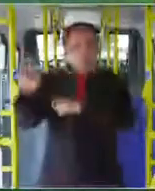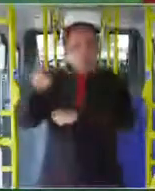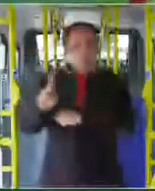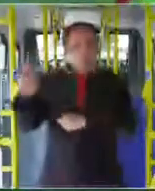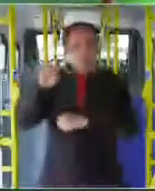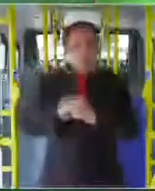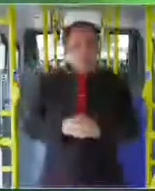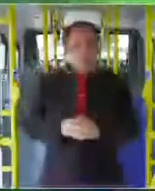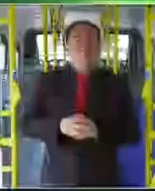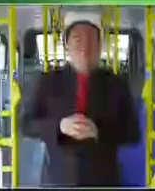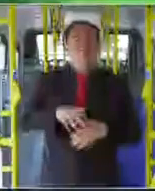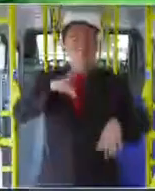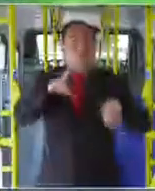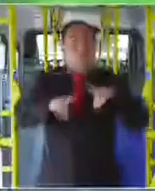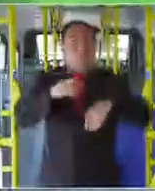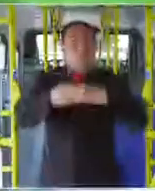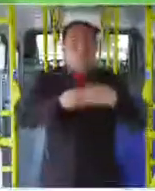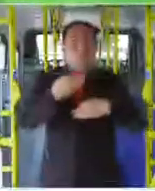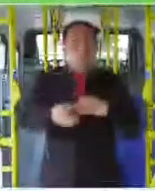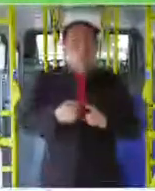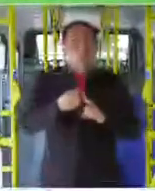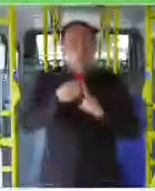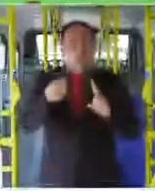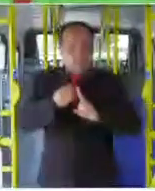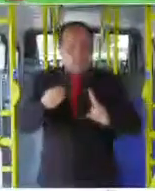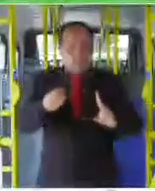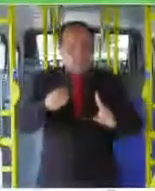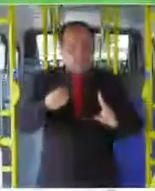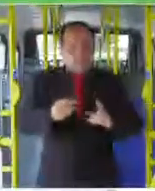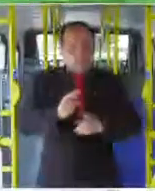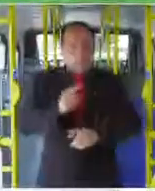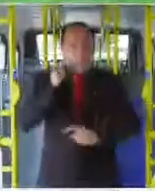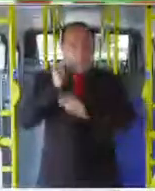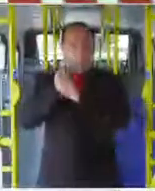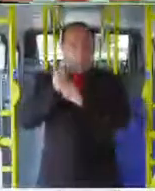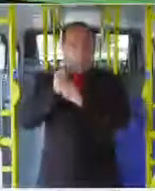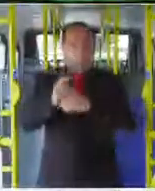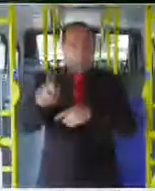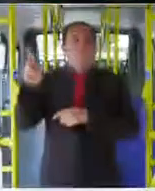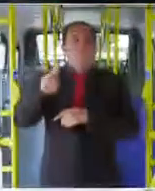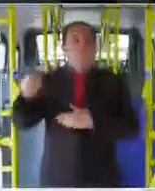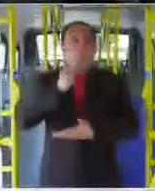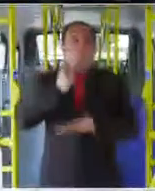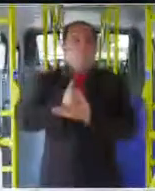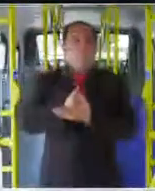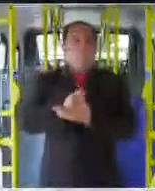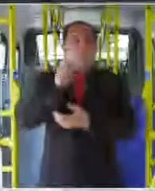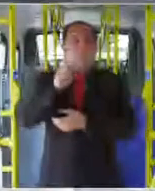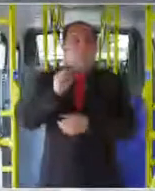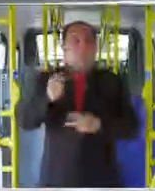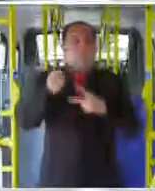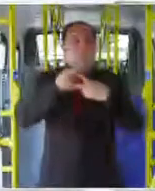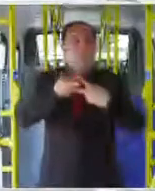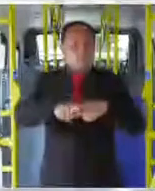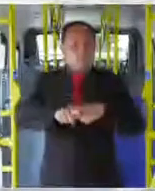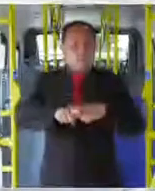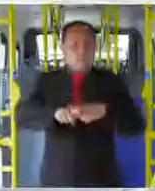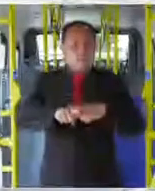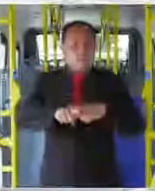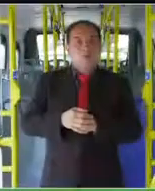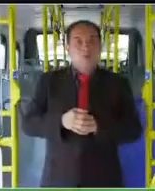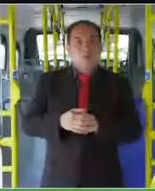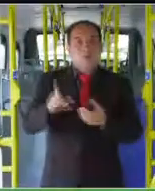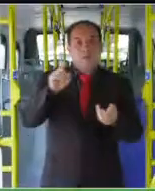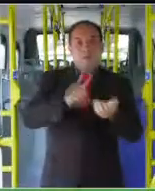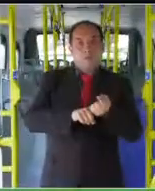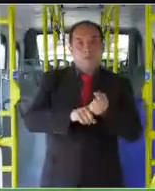público, que depende de todos los organismos de transporte público de la ciudad, e inicia ya a